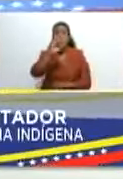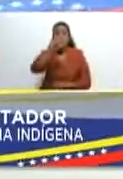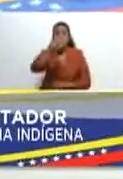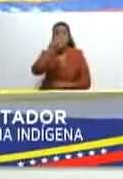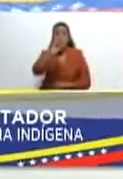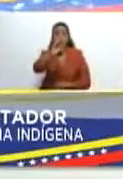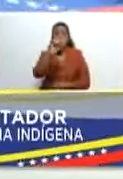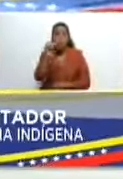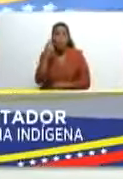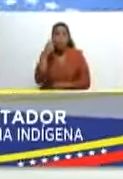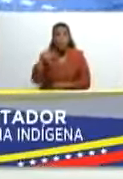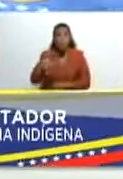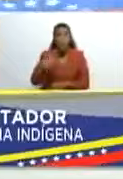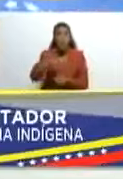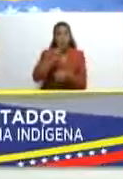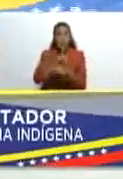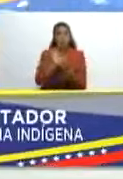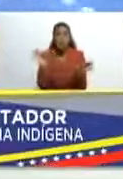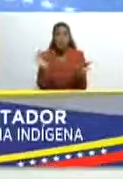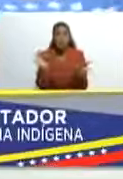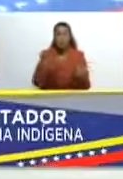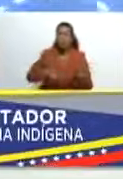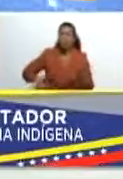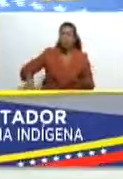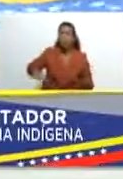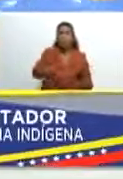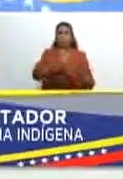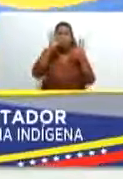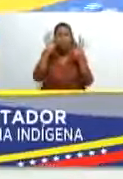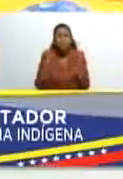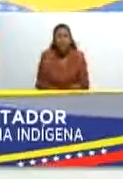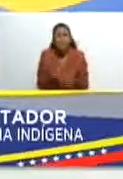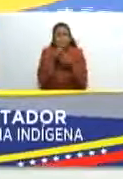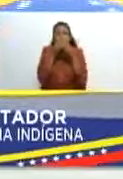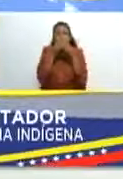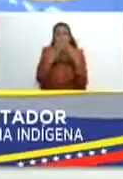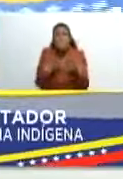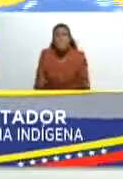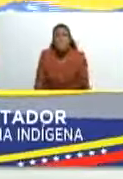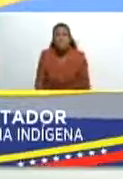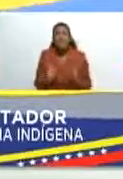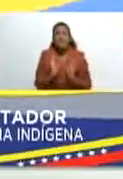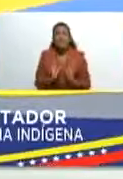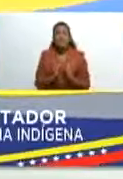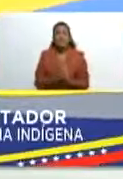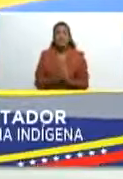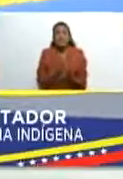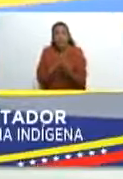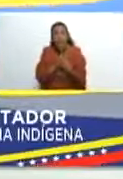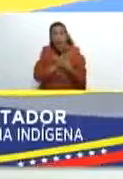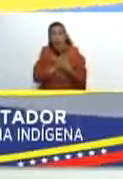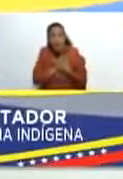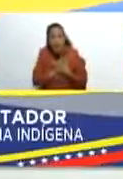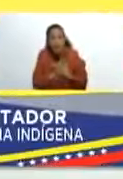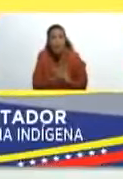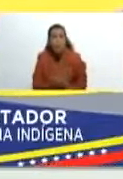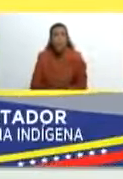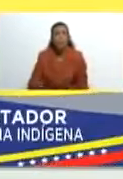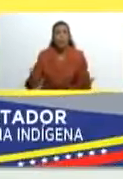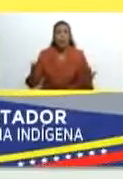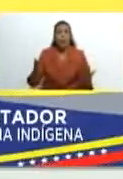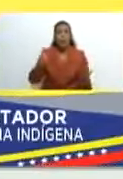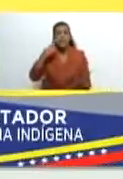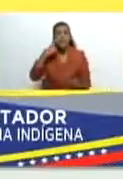decir, en una escena totalmente, digamos que de amor, una escena que nos